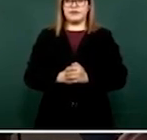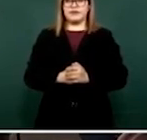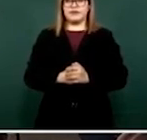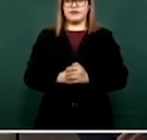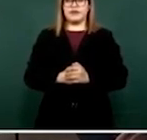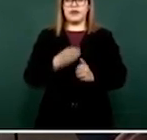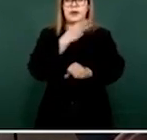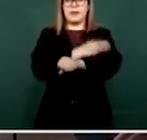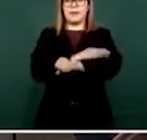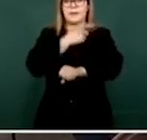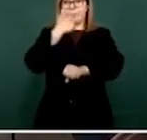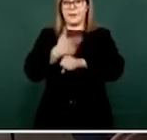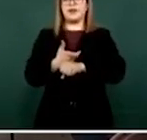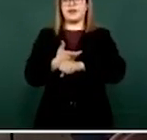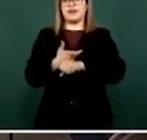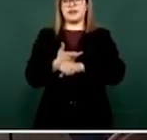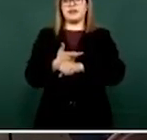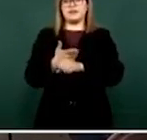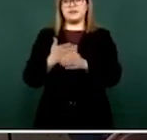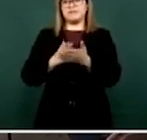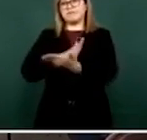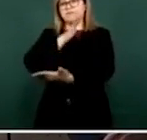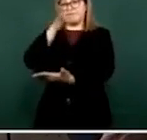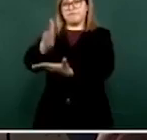Mezquitic vamos a estar.